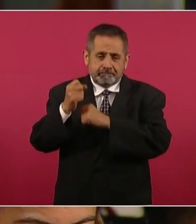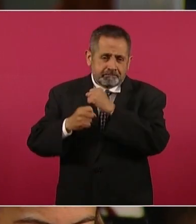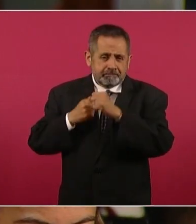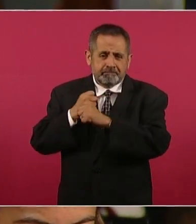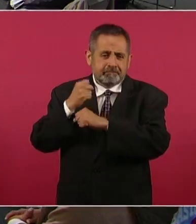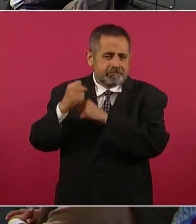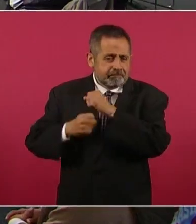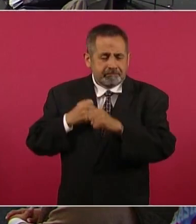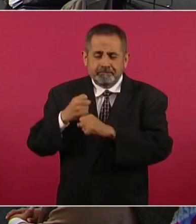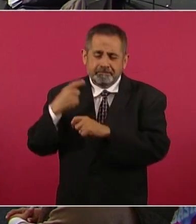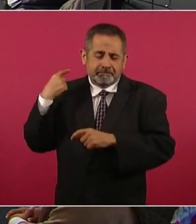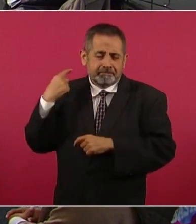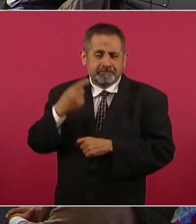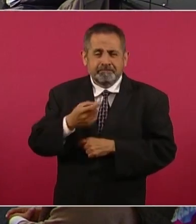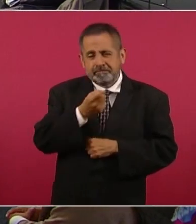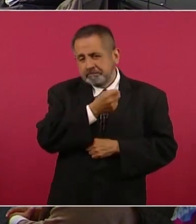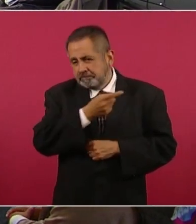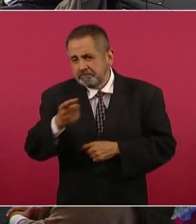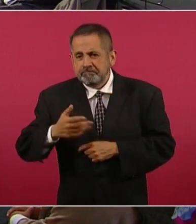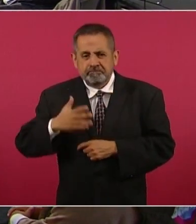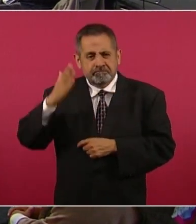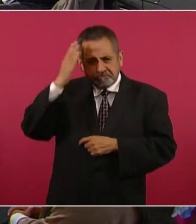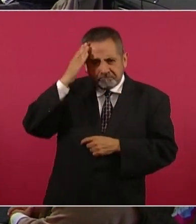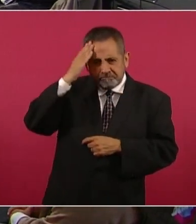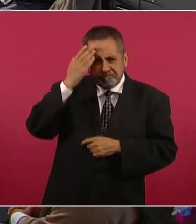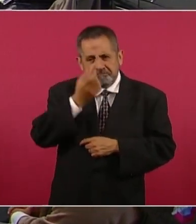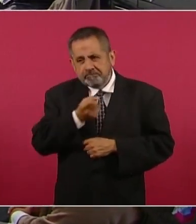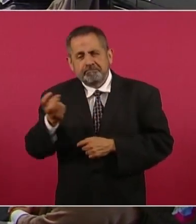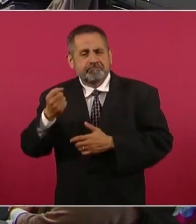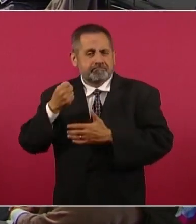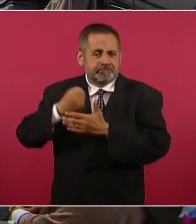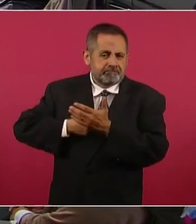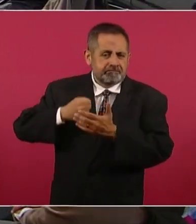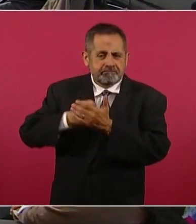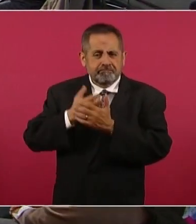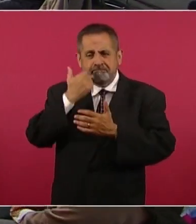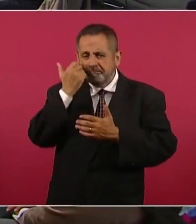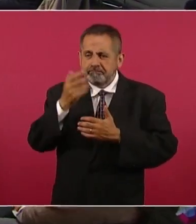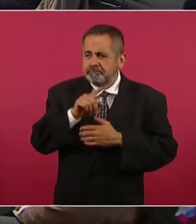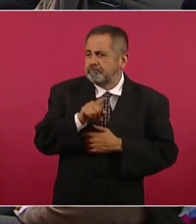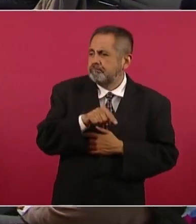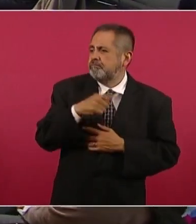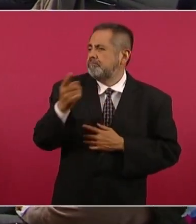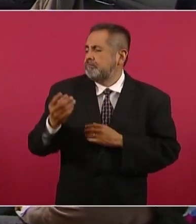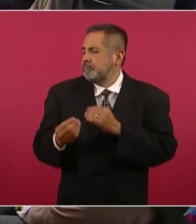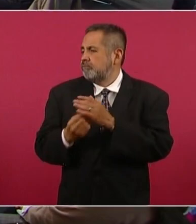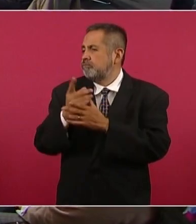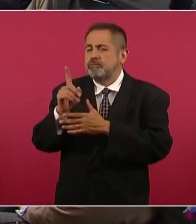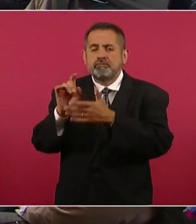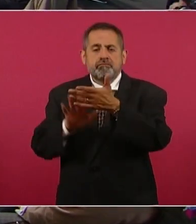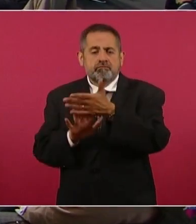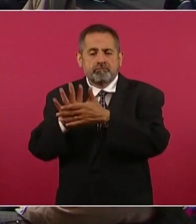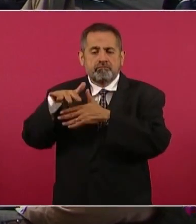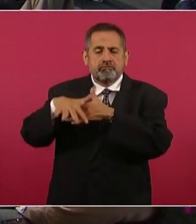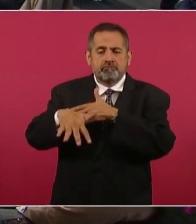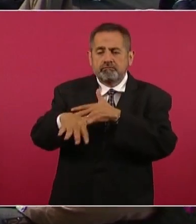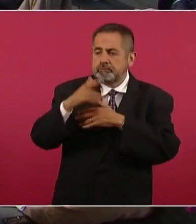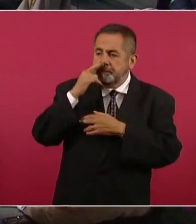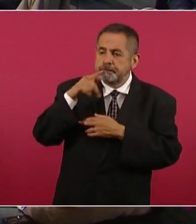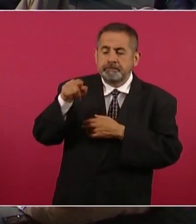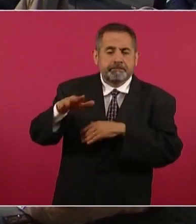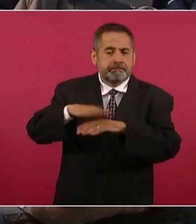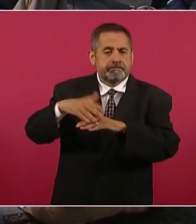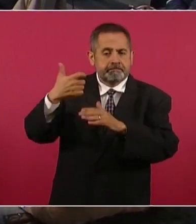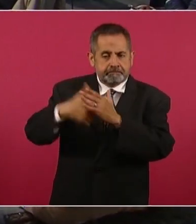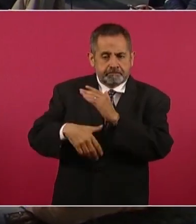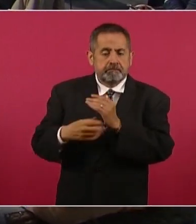hay líderes, luchadores sociales que han impulsado la creación de una nueva presa, porque dicen los técnicos que es más